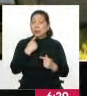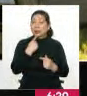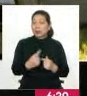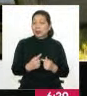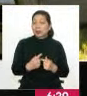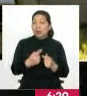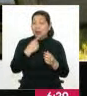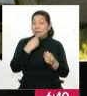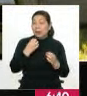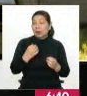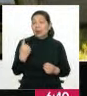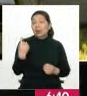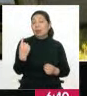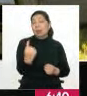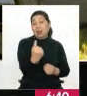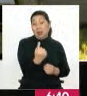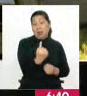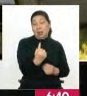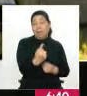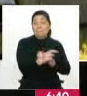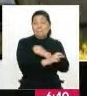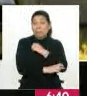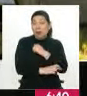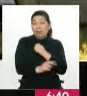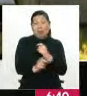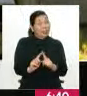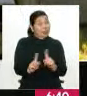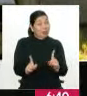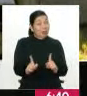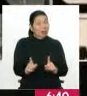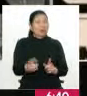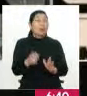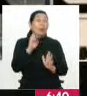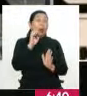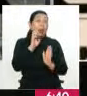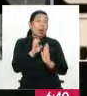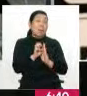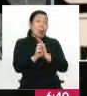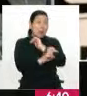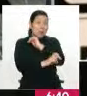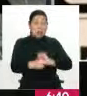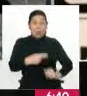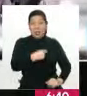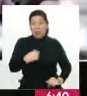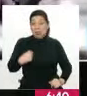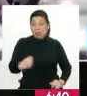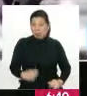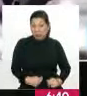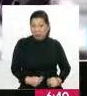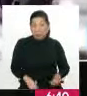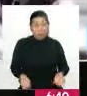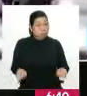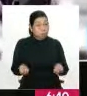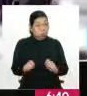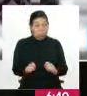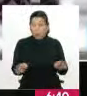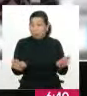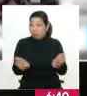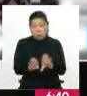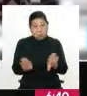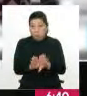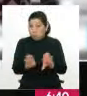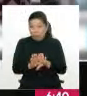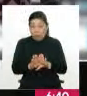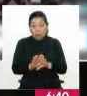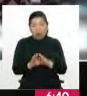que la realidad de cada país es distinta, ¿no? Lo estamos viendo con China, que cerró rápidamente, ni bien se detectaron los casos, y